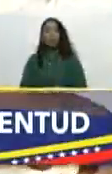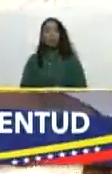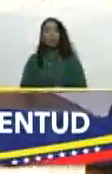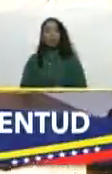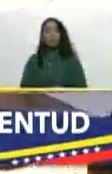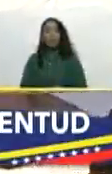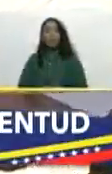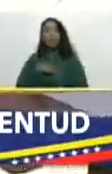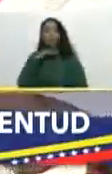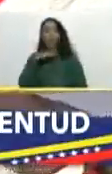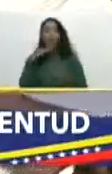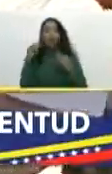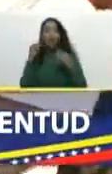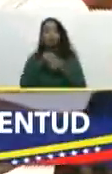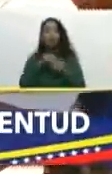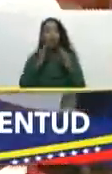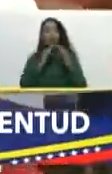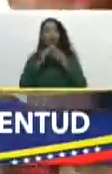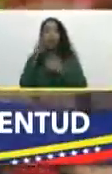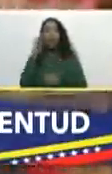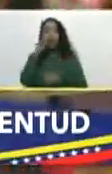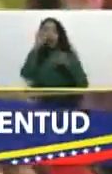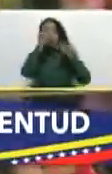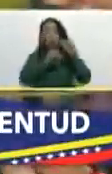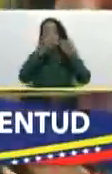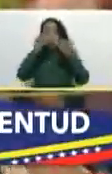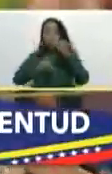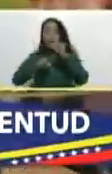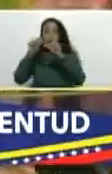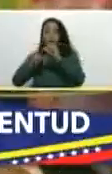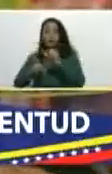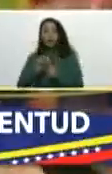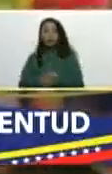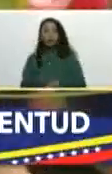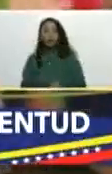vivienda lo veamos, lo revisemos.